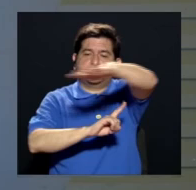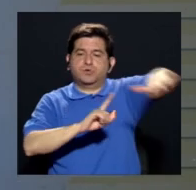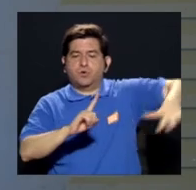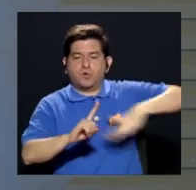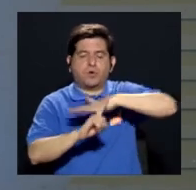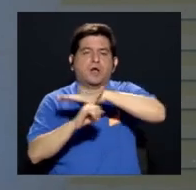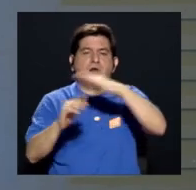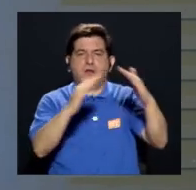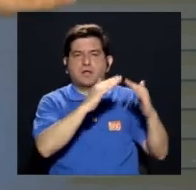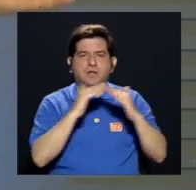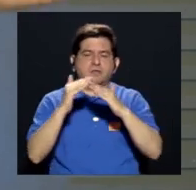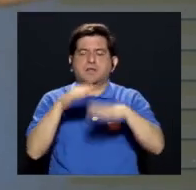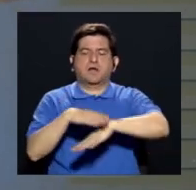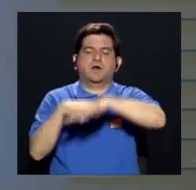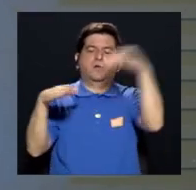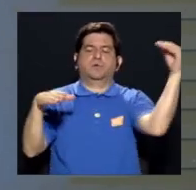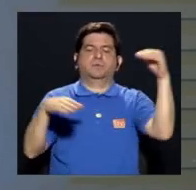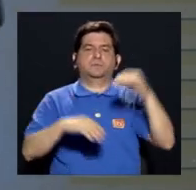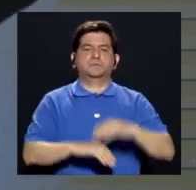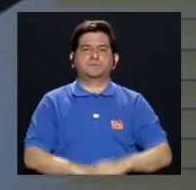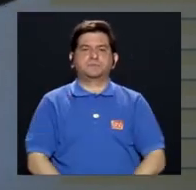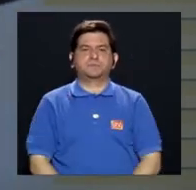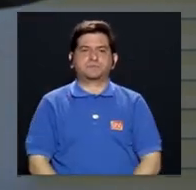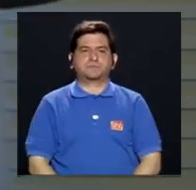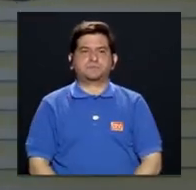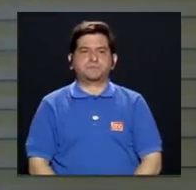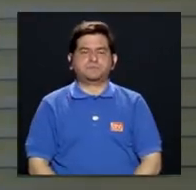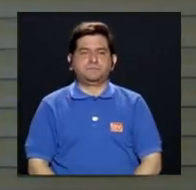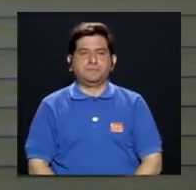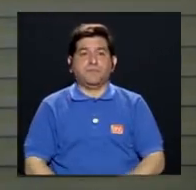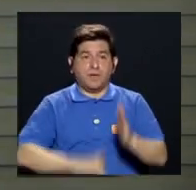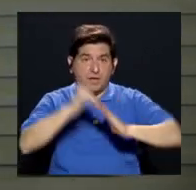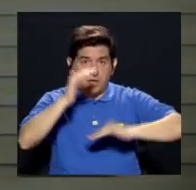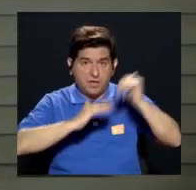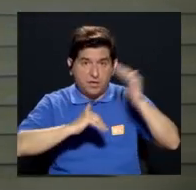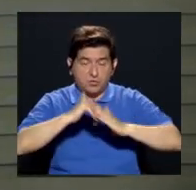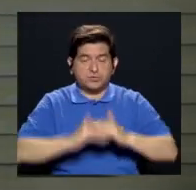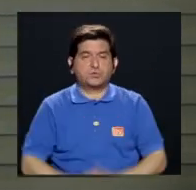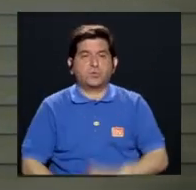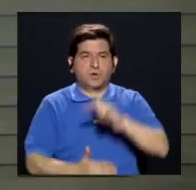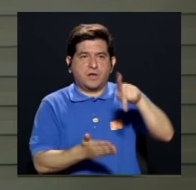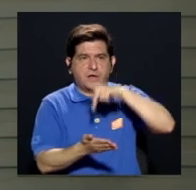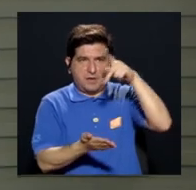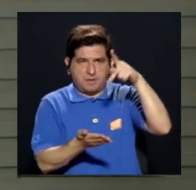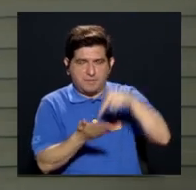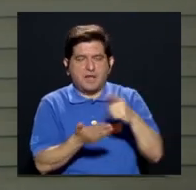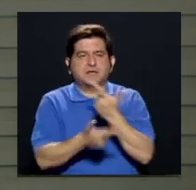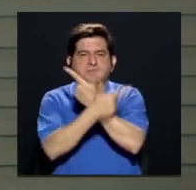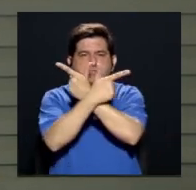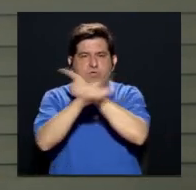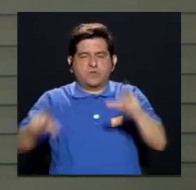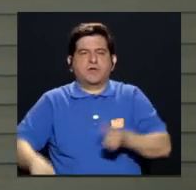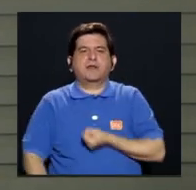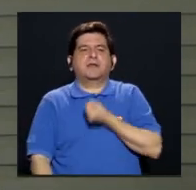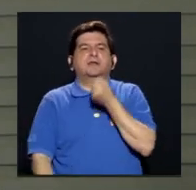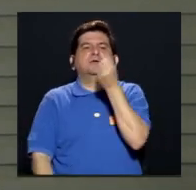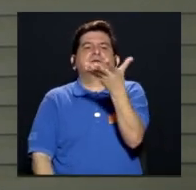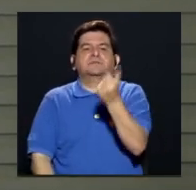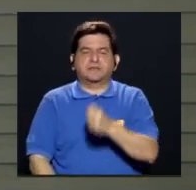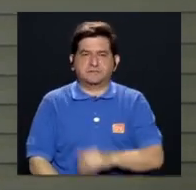entorno urbano externo. Y así construimos la Plaza de la Libertad de